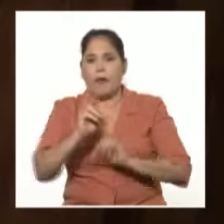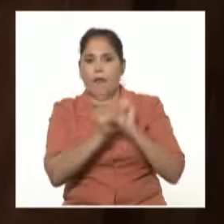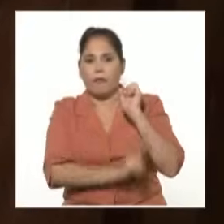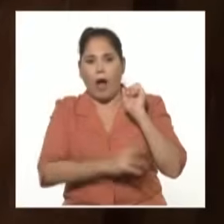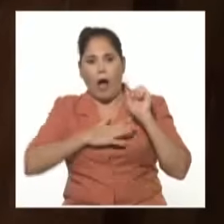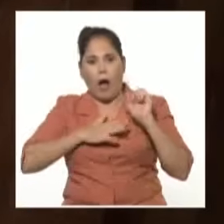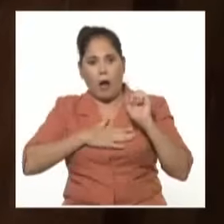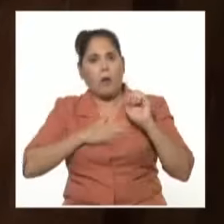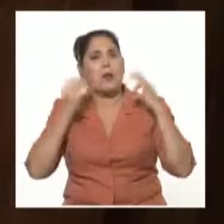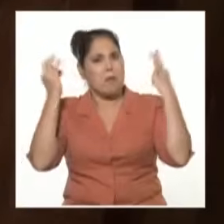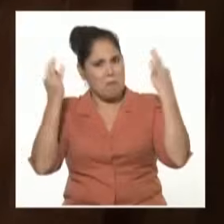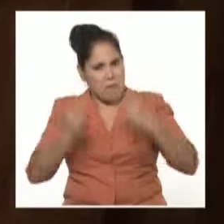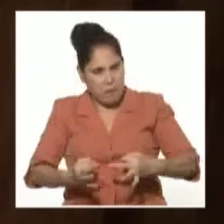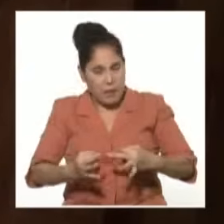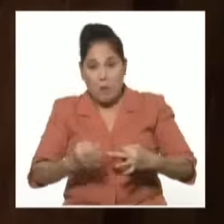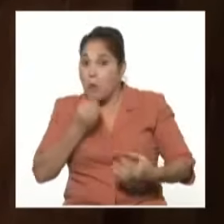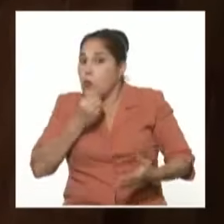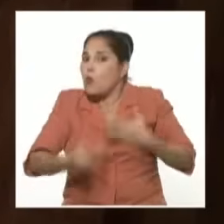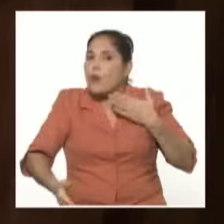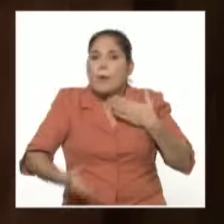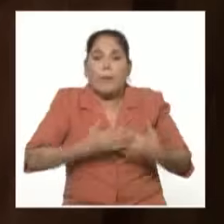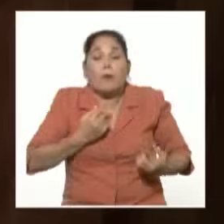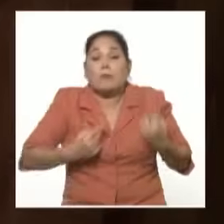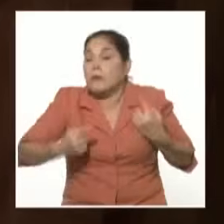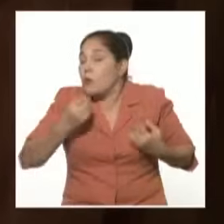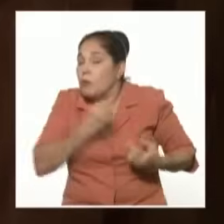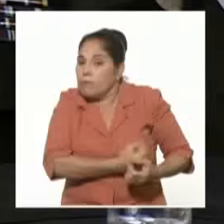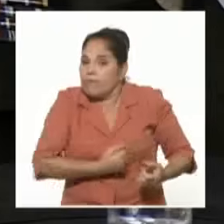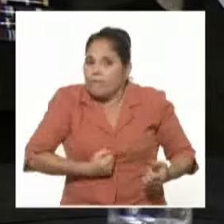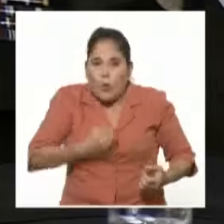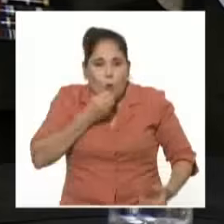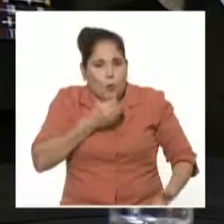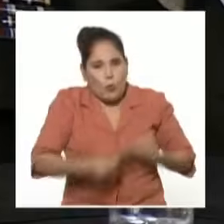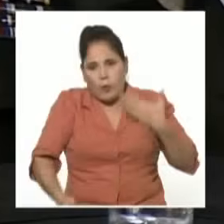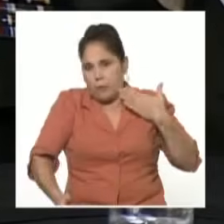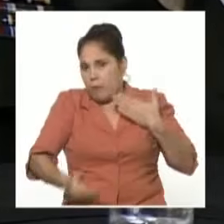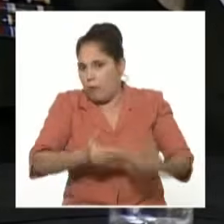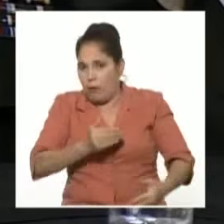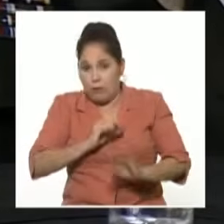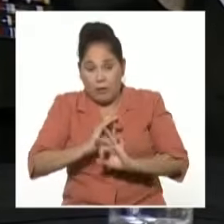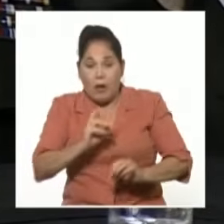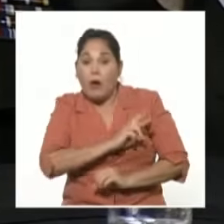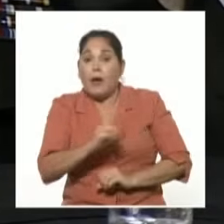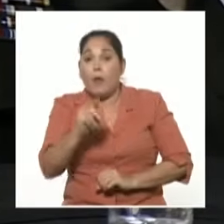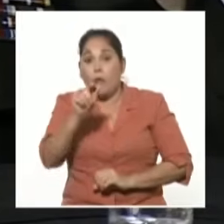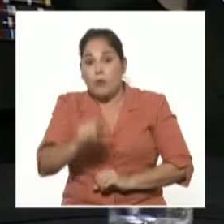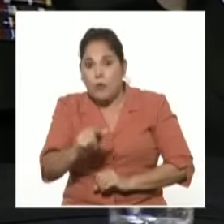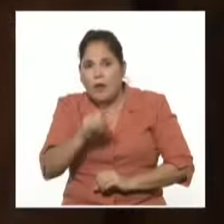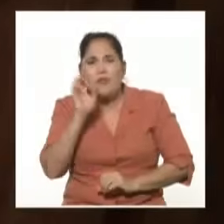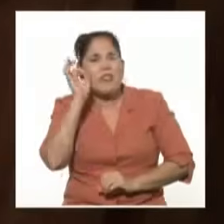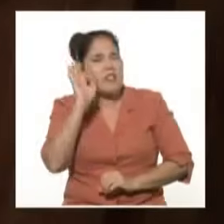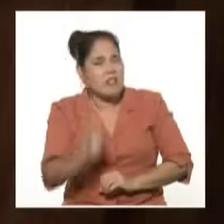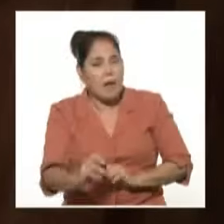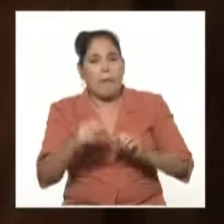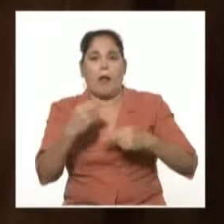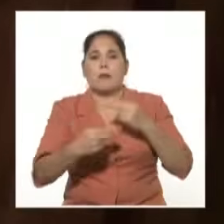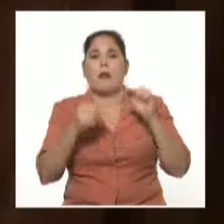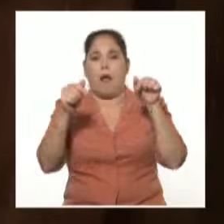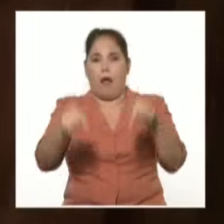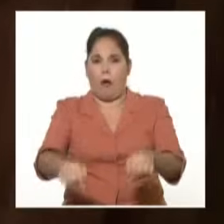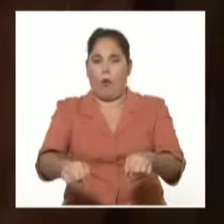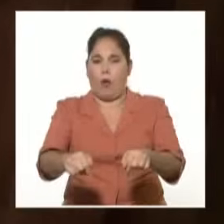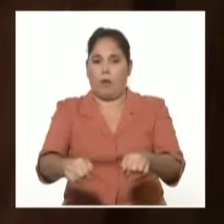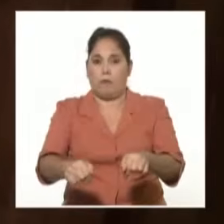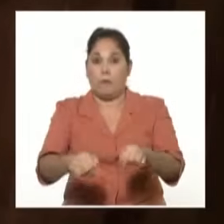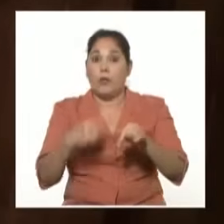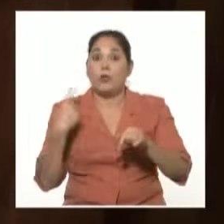se cree al precio de cualquier sacrificio. Los revolucionarios será siempre actuar y hacerlo